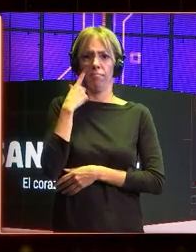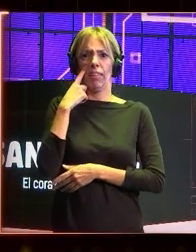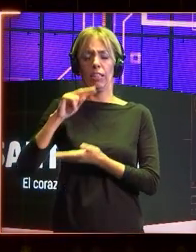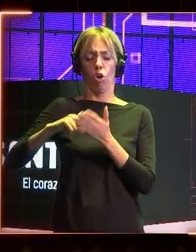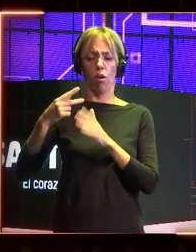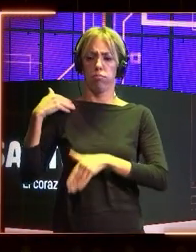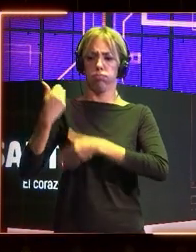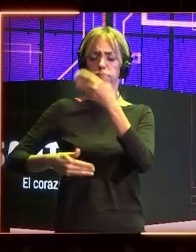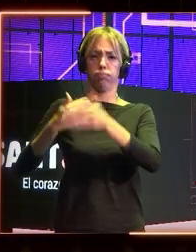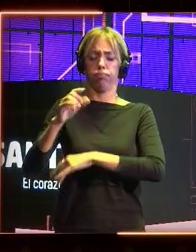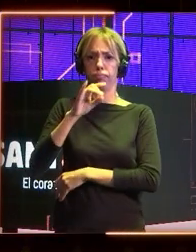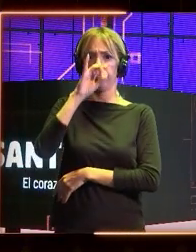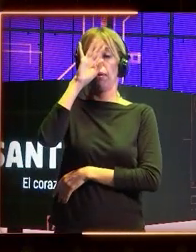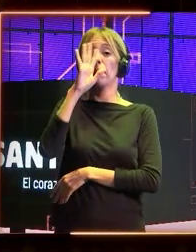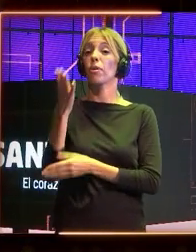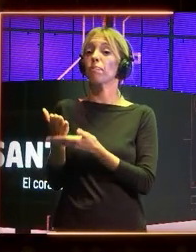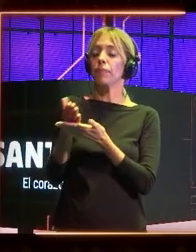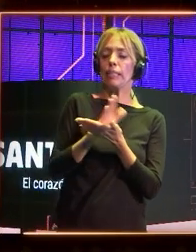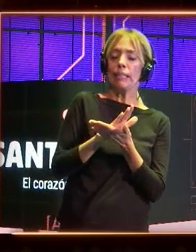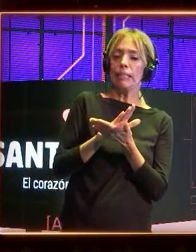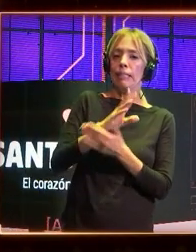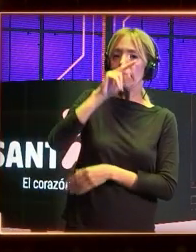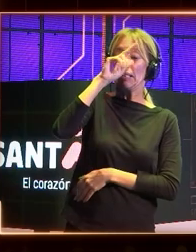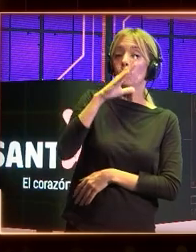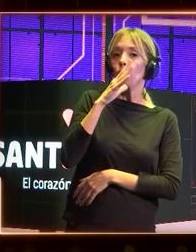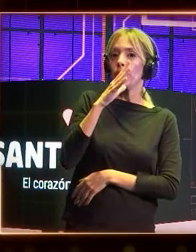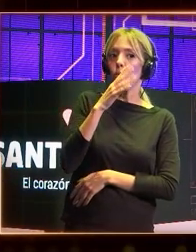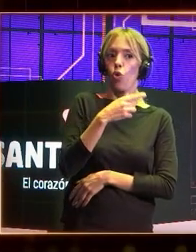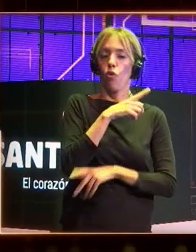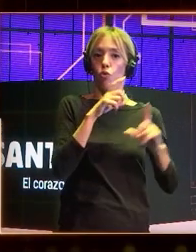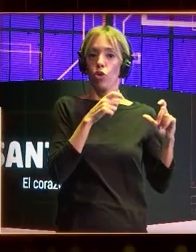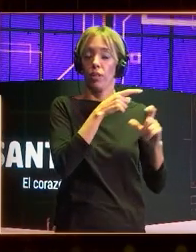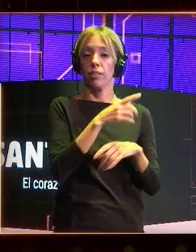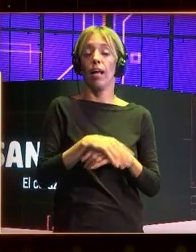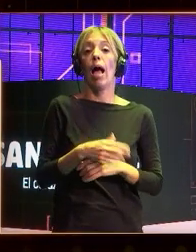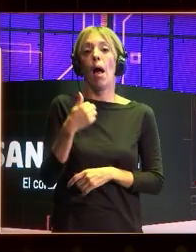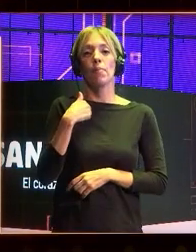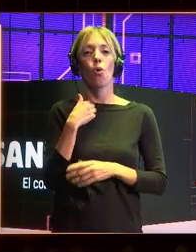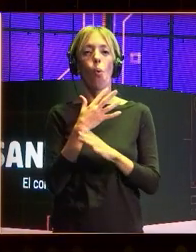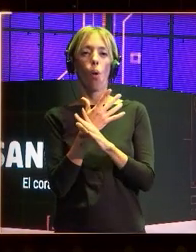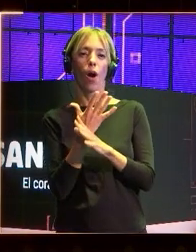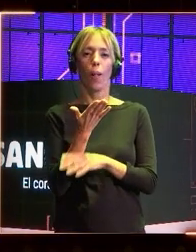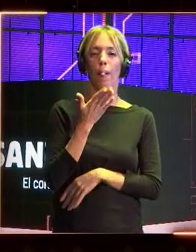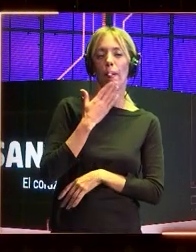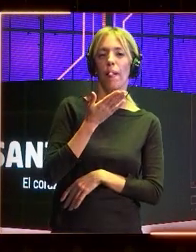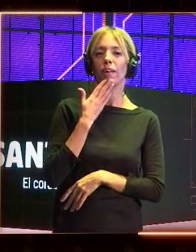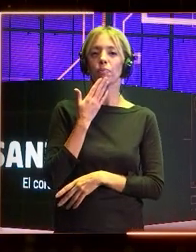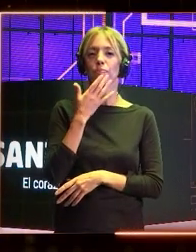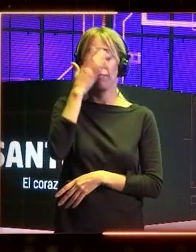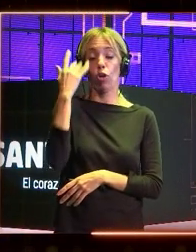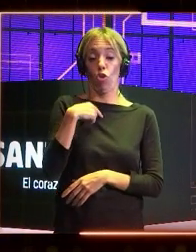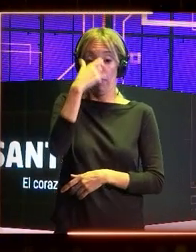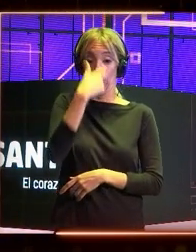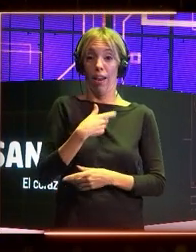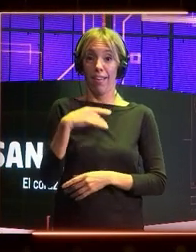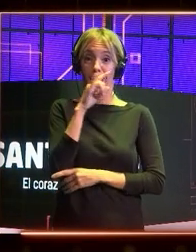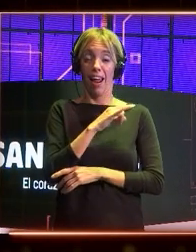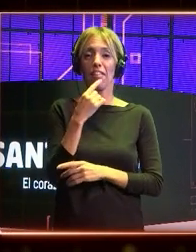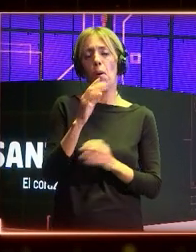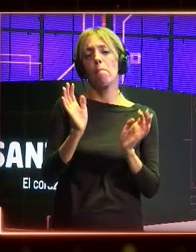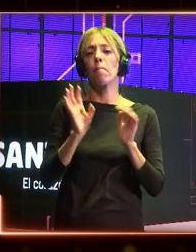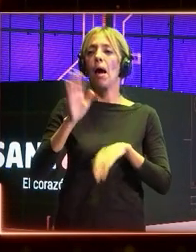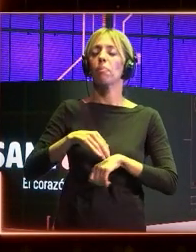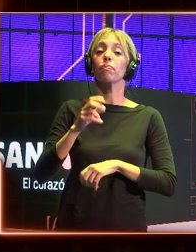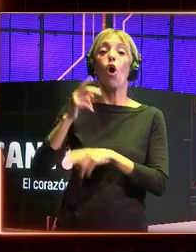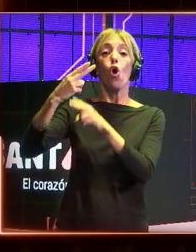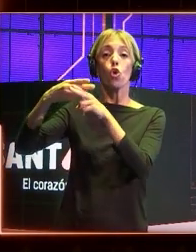avanzado tanto pero por otra parte es preocupante por imágenes como esta No a mí me gusta hacer mucho este juego de siendo de Canarias Pues cojo y digo venga va el Papa